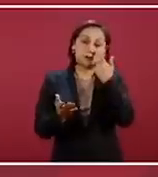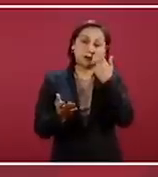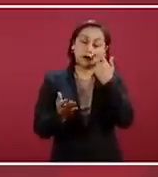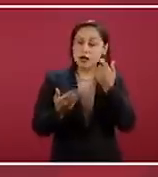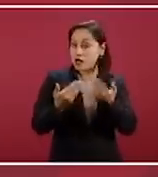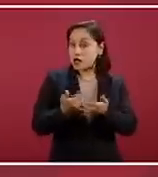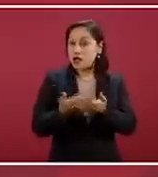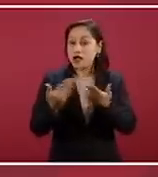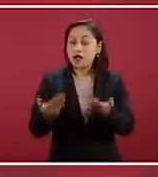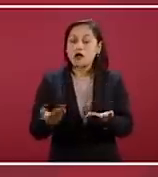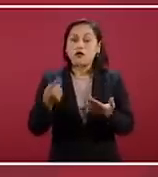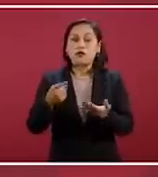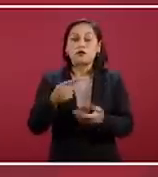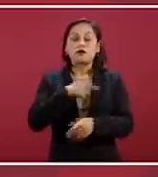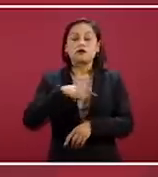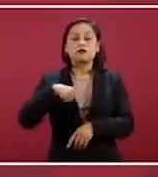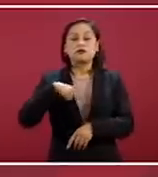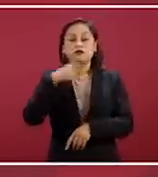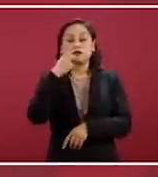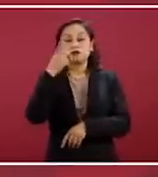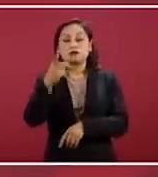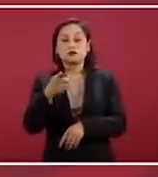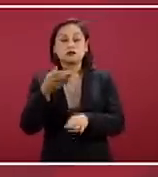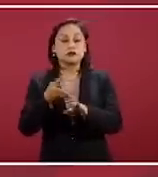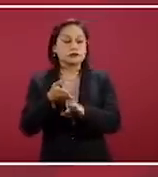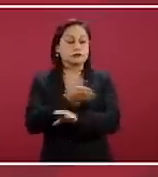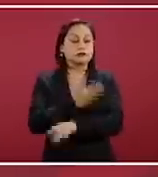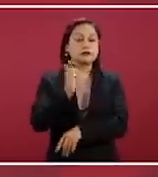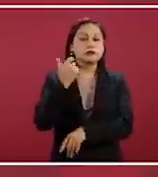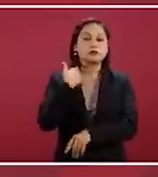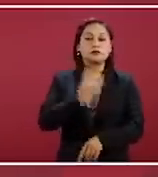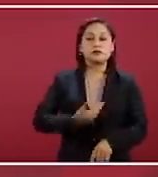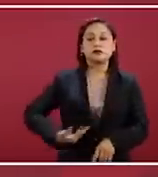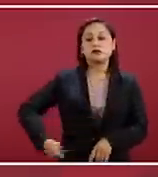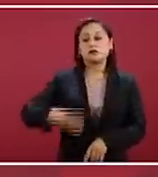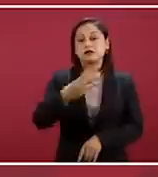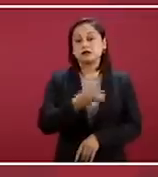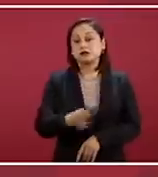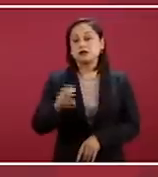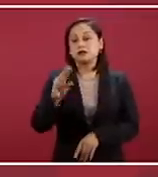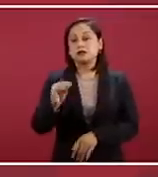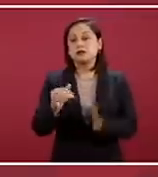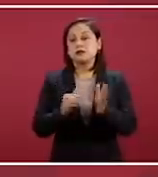ejerció 3.600 millones de pesos y ahora 800,